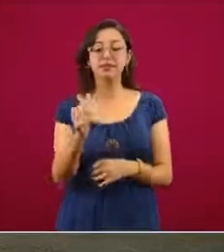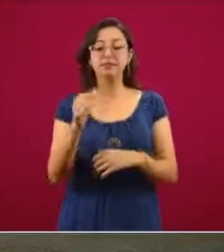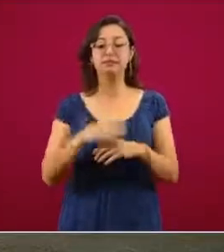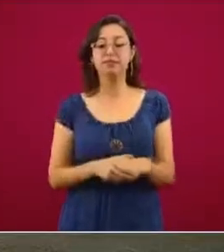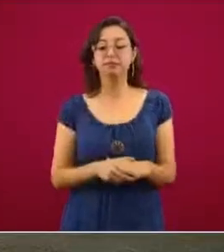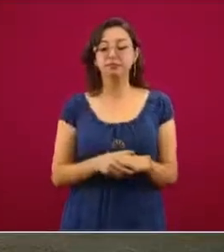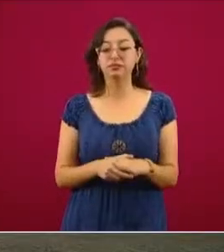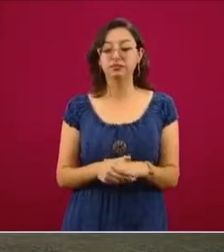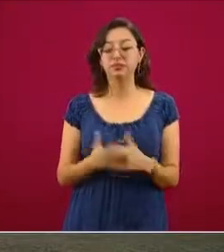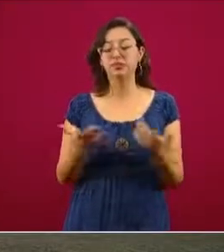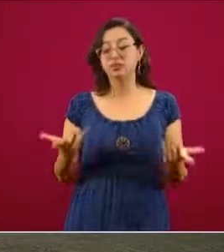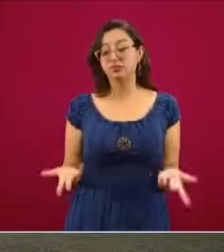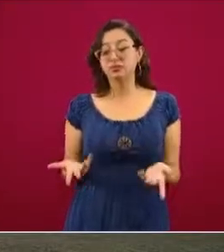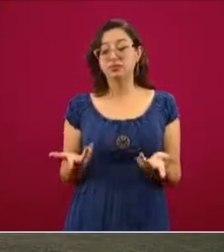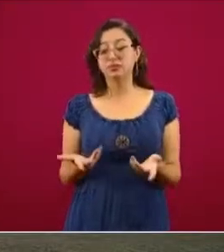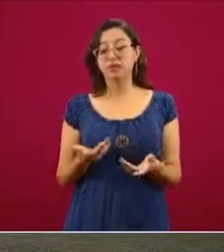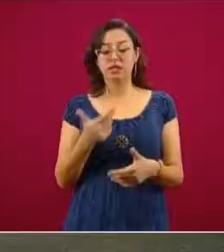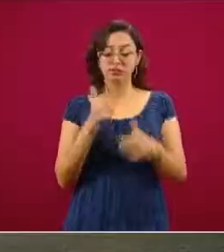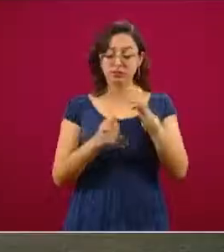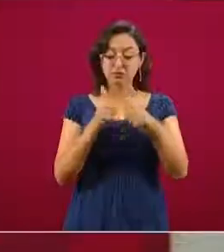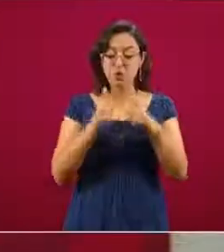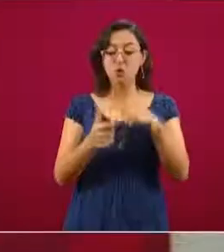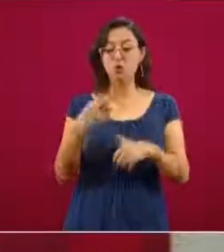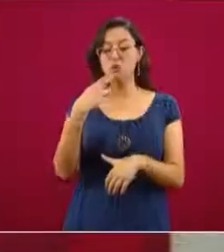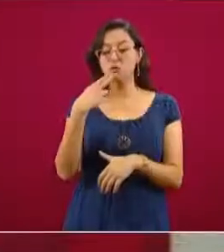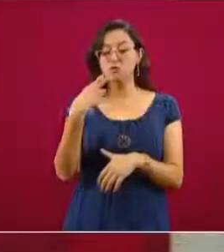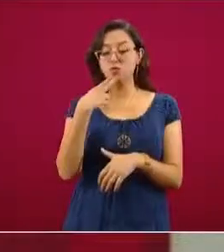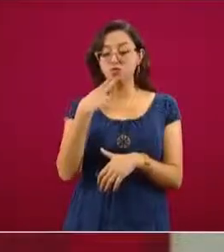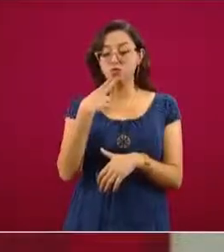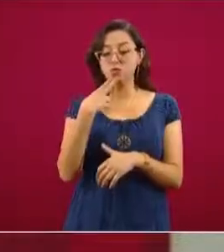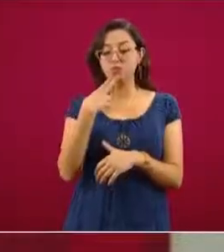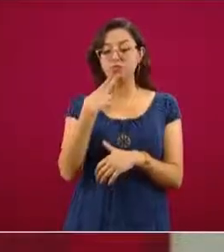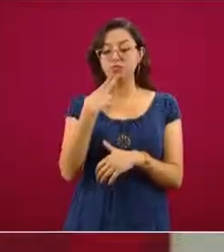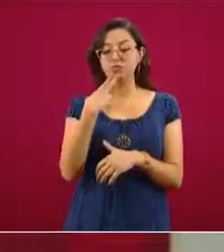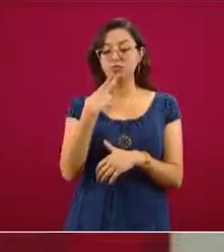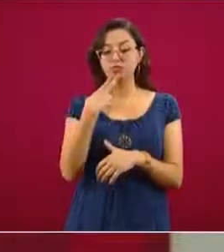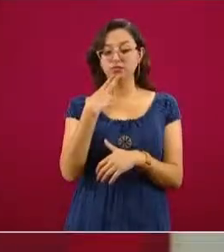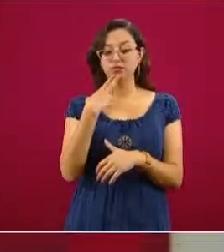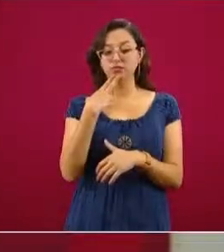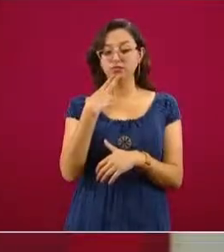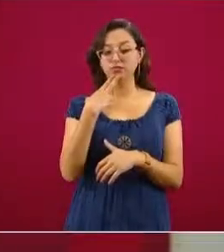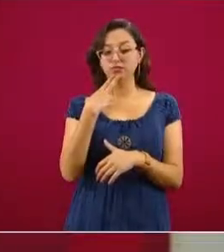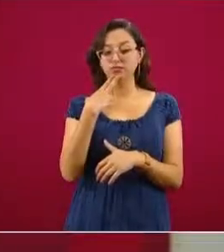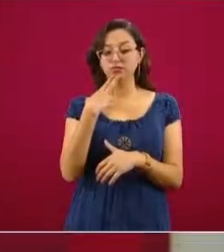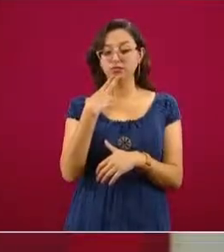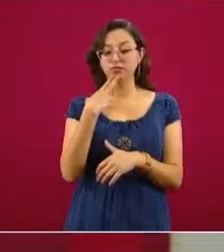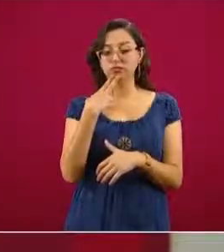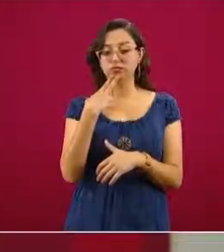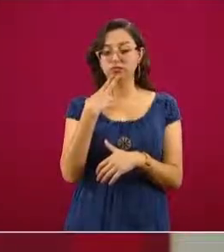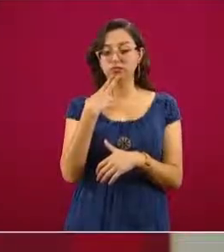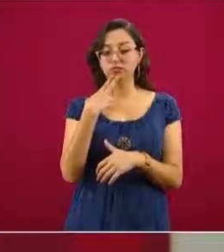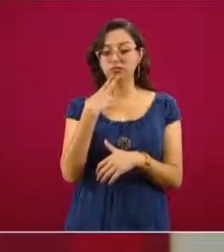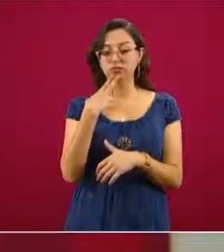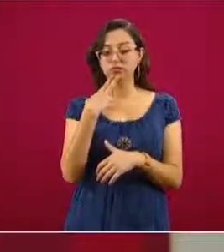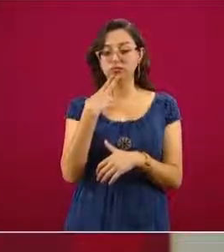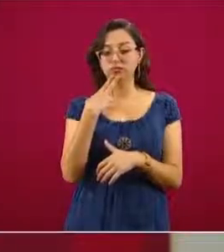sistema ser exactamente, aquí tengo el dato,